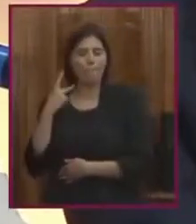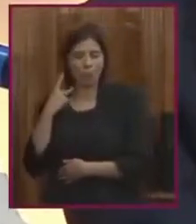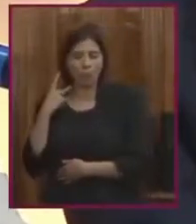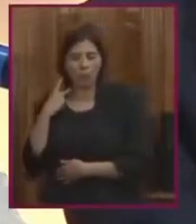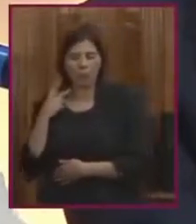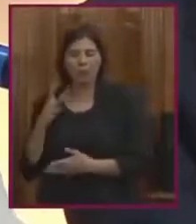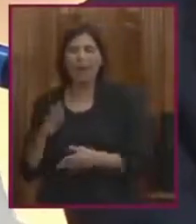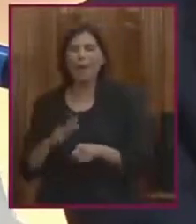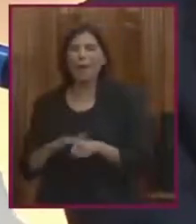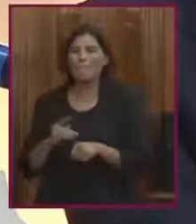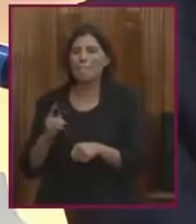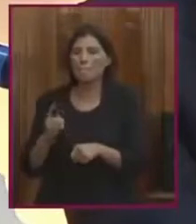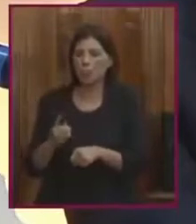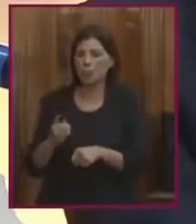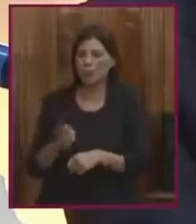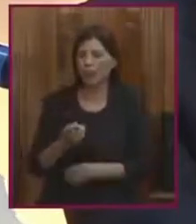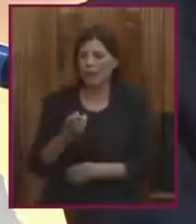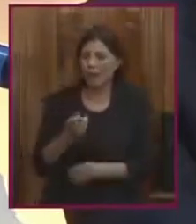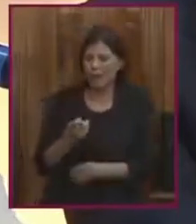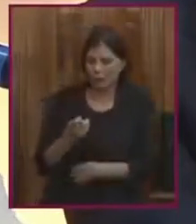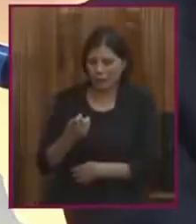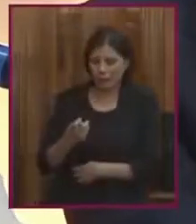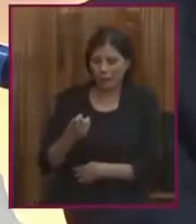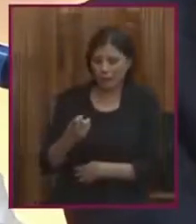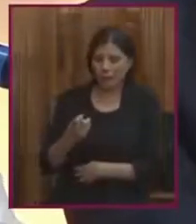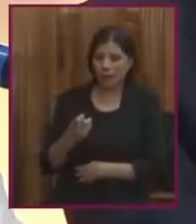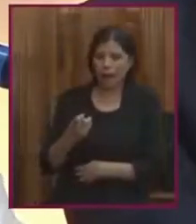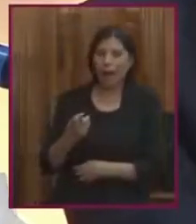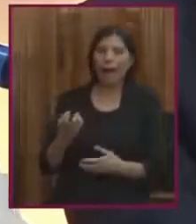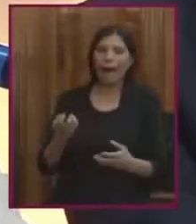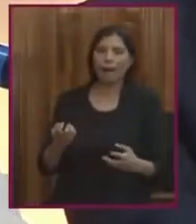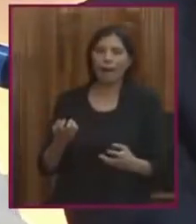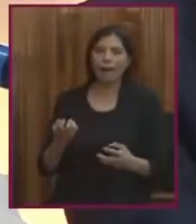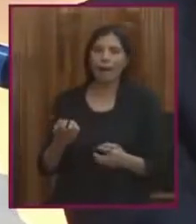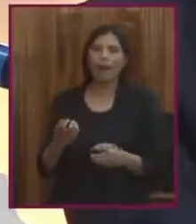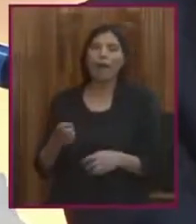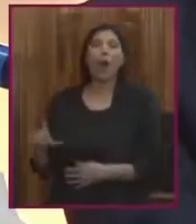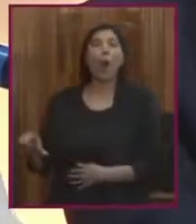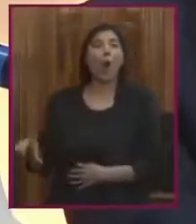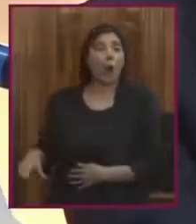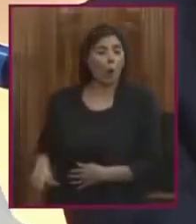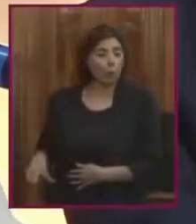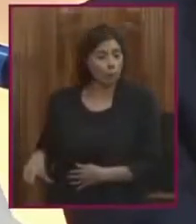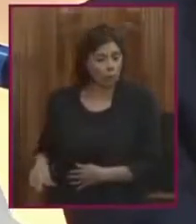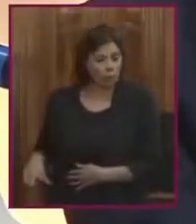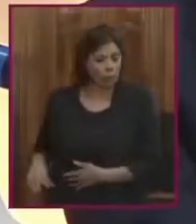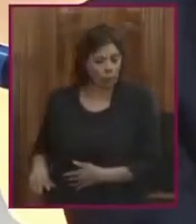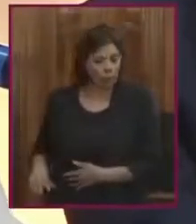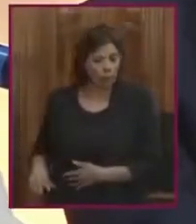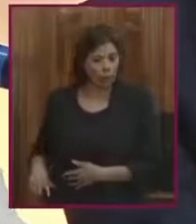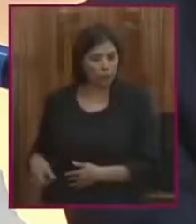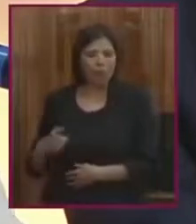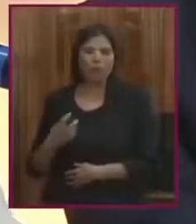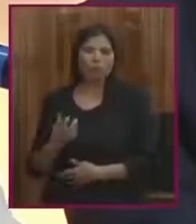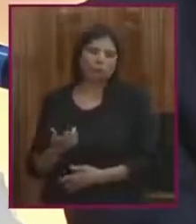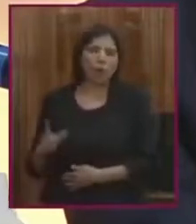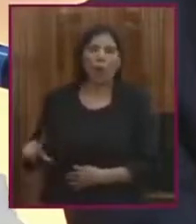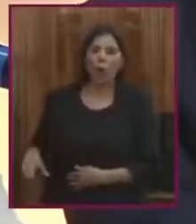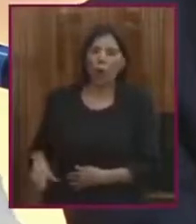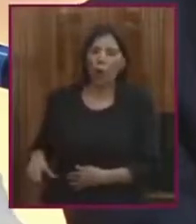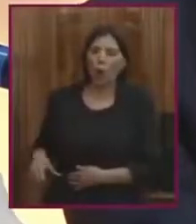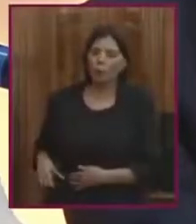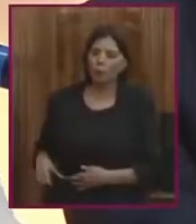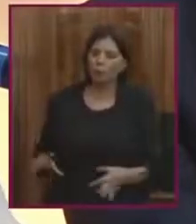una referencia de Estado y de Estado ampliado. Esto es Estado más sociedad. es